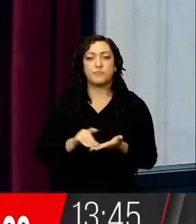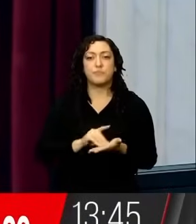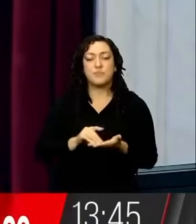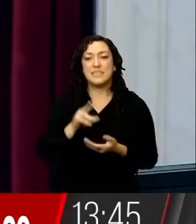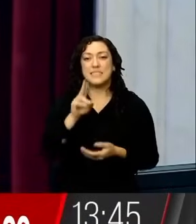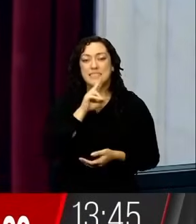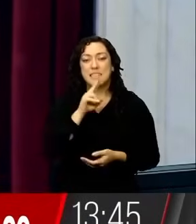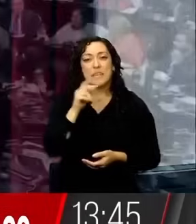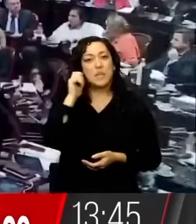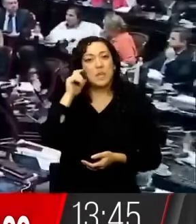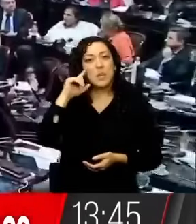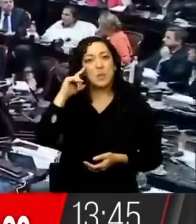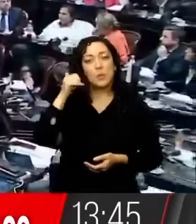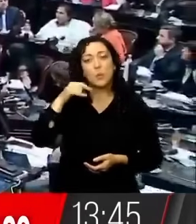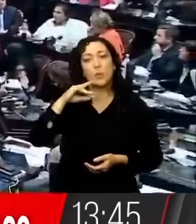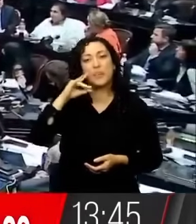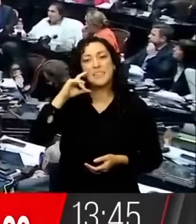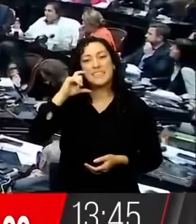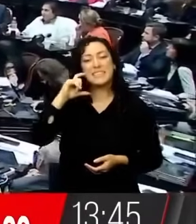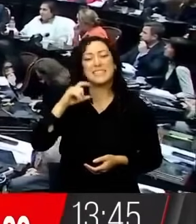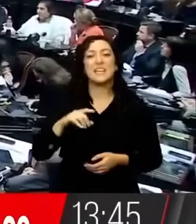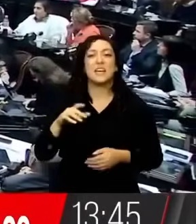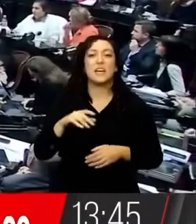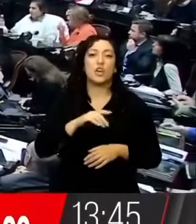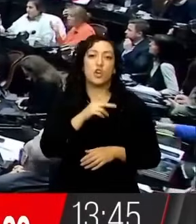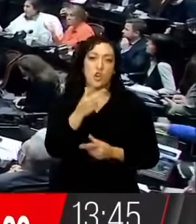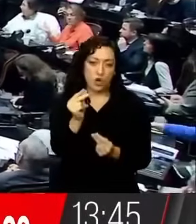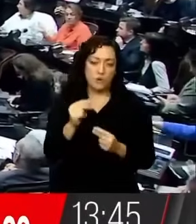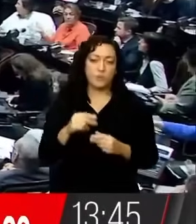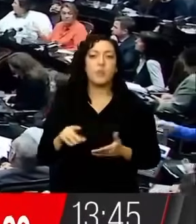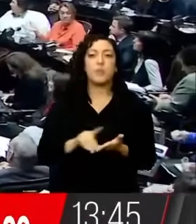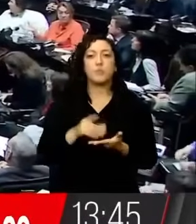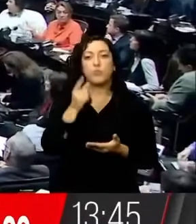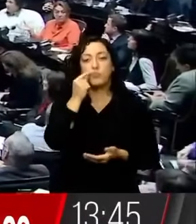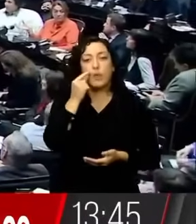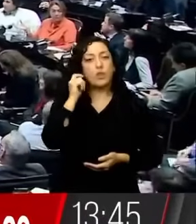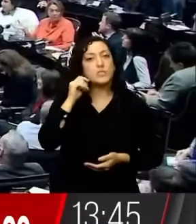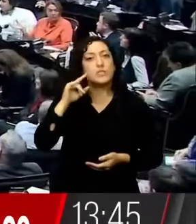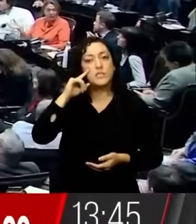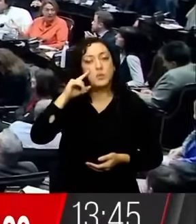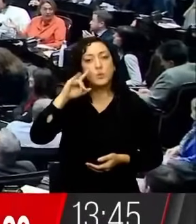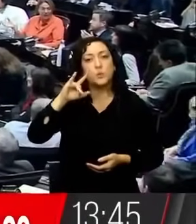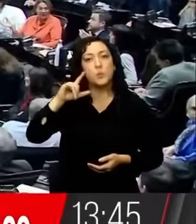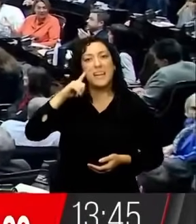Silvana Giudici. Negativo. Negativo. Diputado Giuliano.